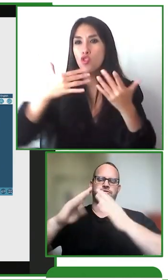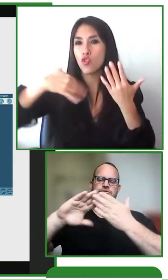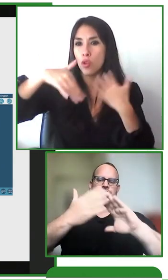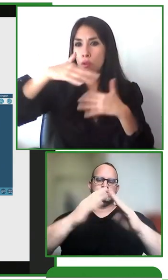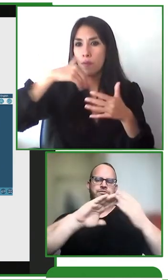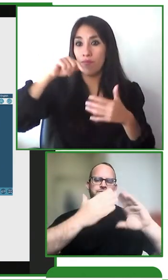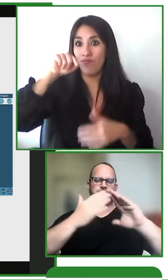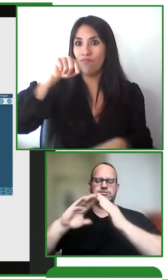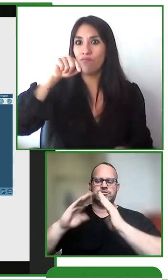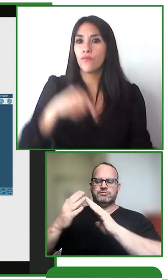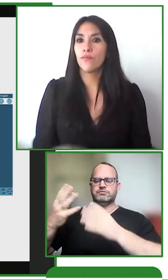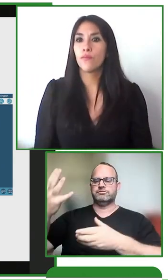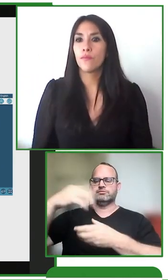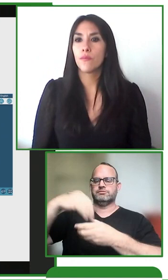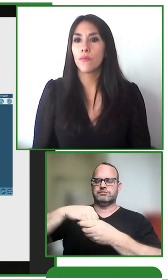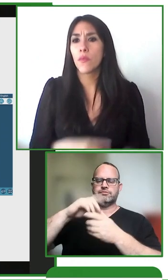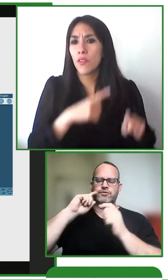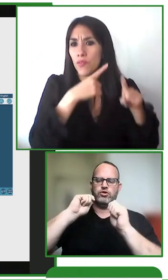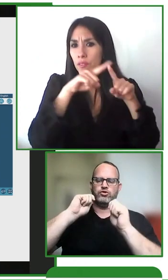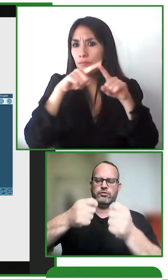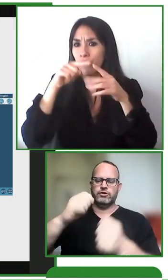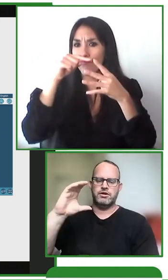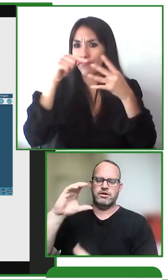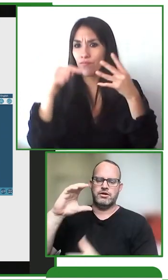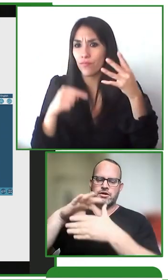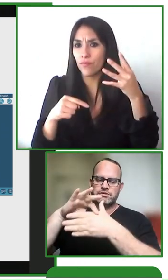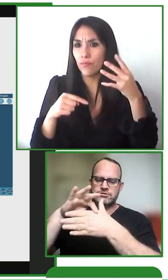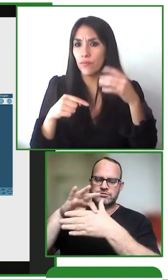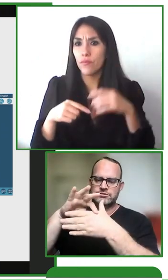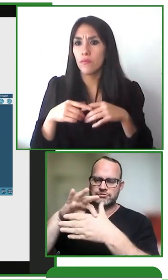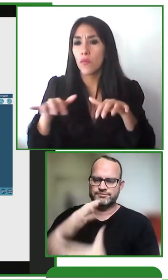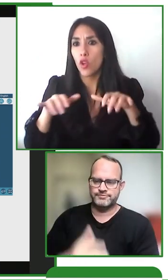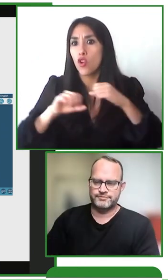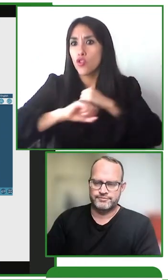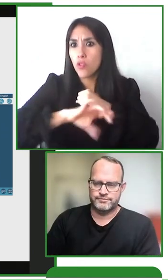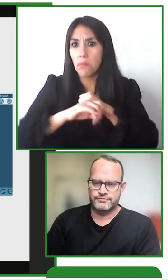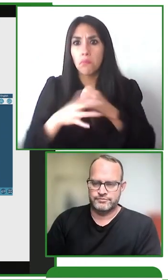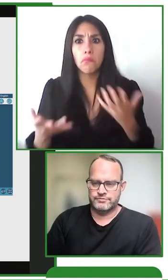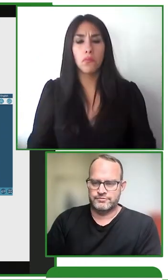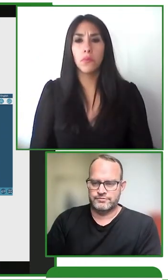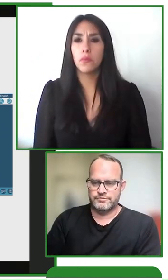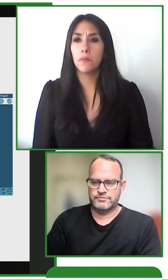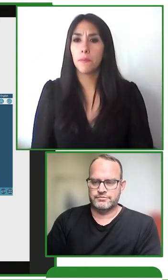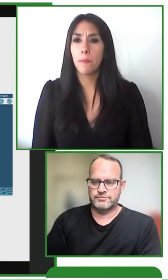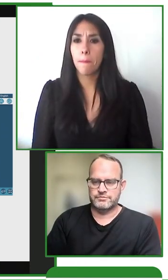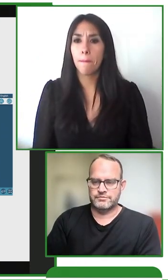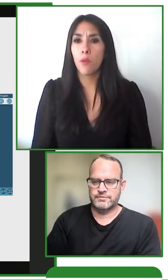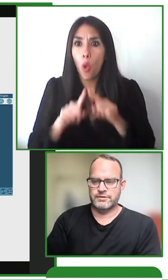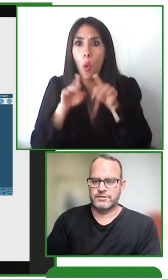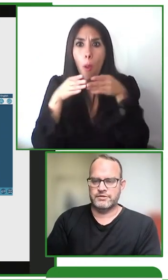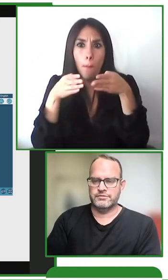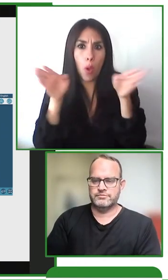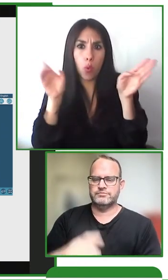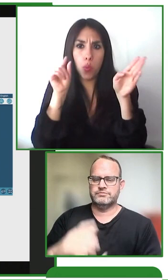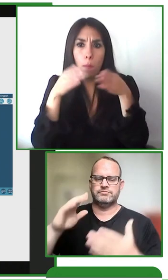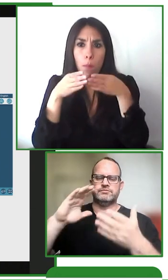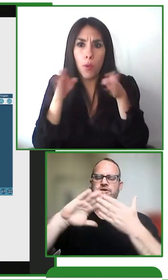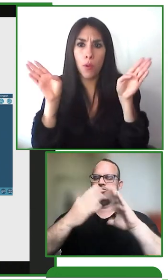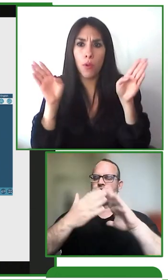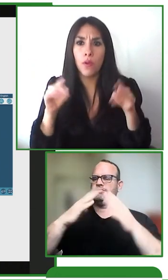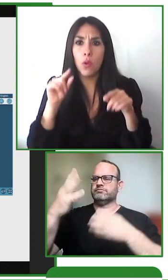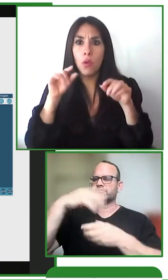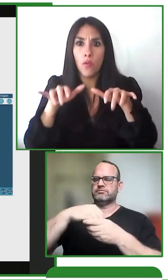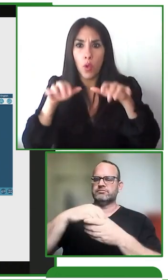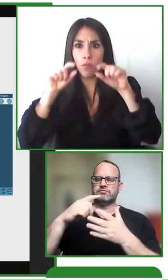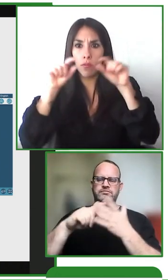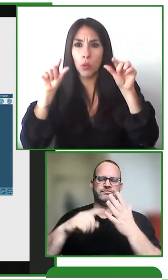Es una plataforma de fuente abierta que está disponible en la web, lo que quiere decir que las diferentes